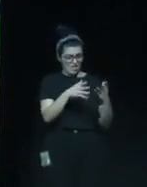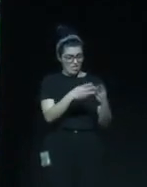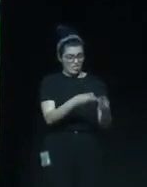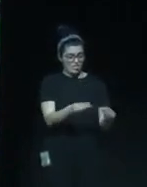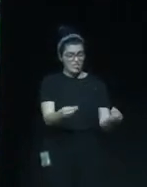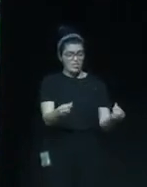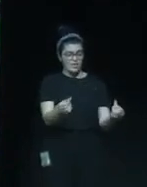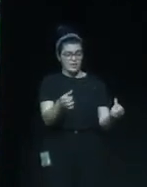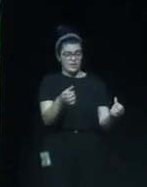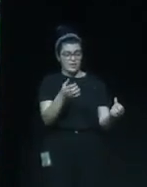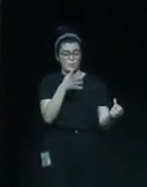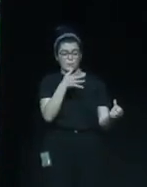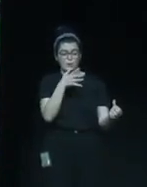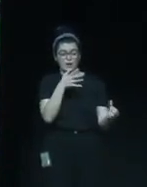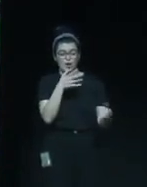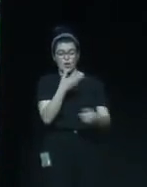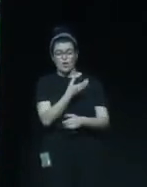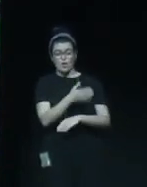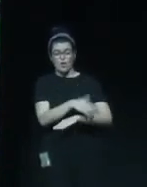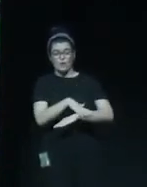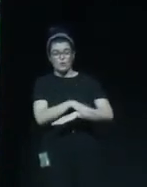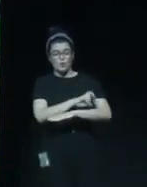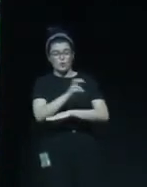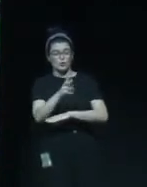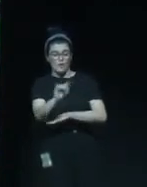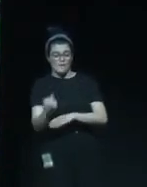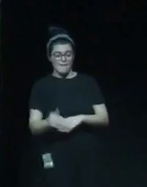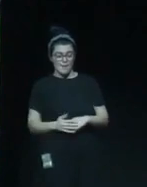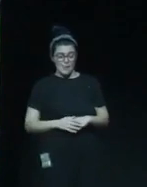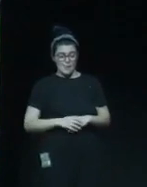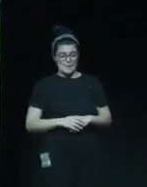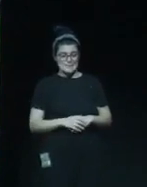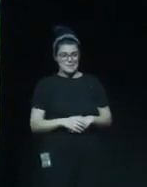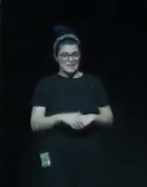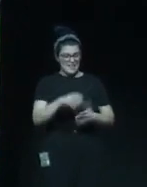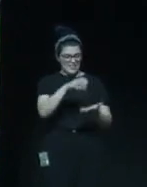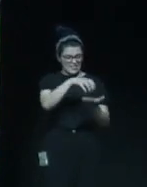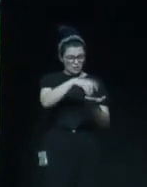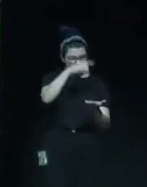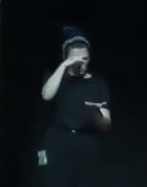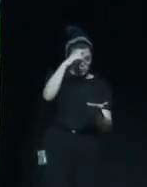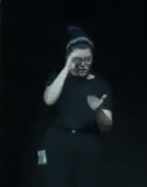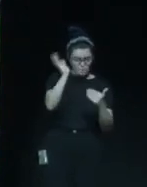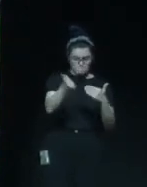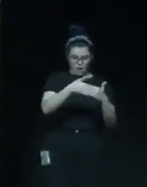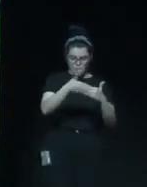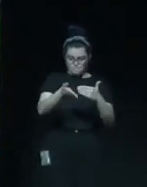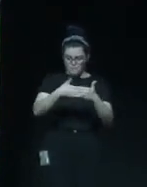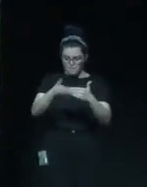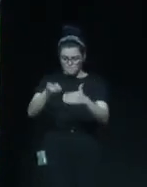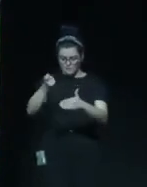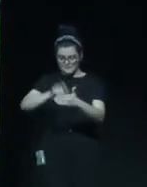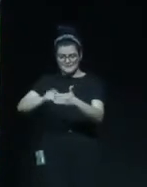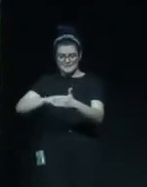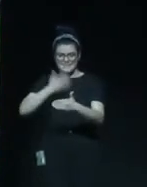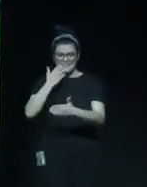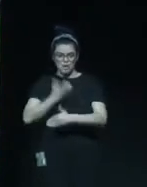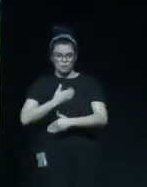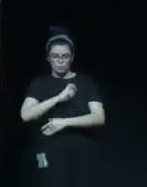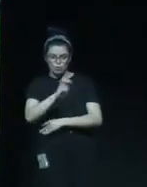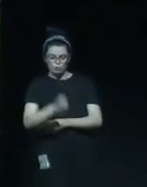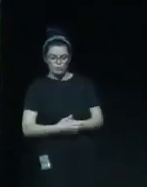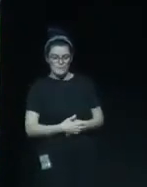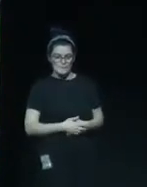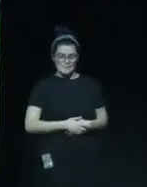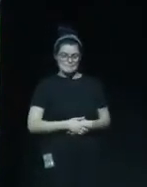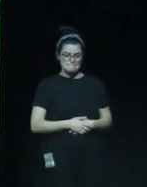otros gobiernos, con el Trias, por ejemplo? ¿Cuántos centros culturales se van a cerrar? ¿Qué represión se puede establecer?